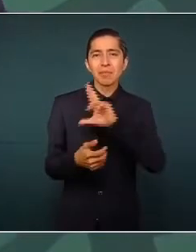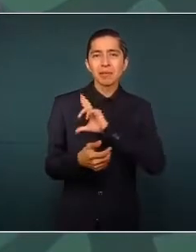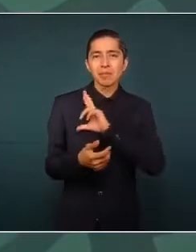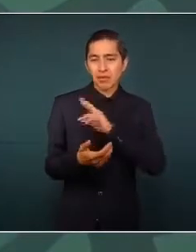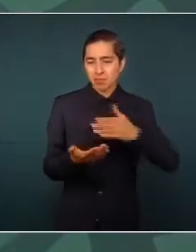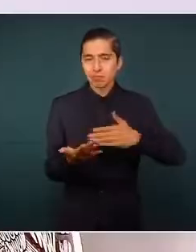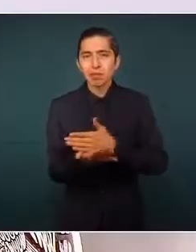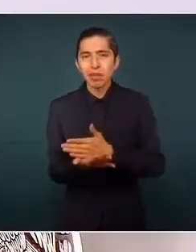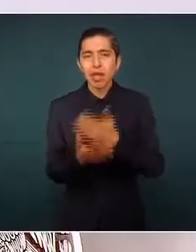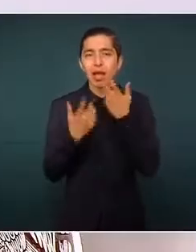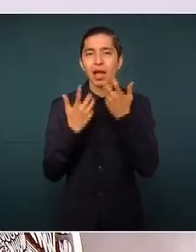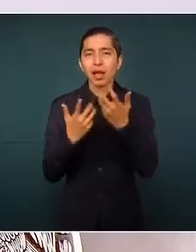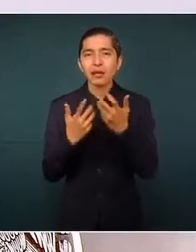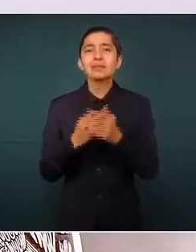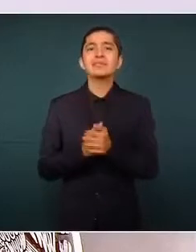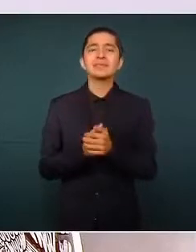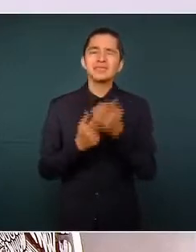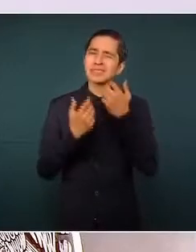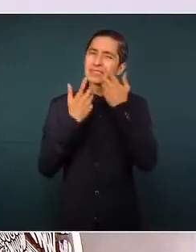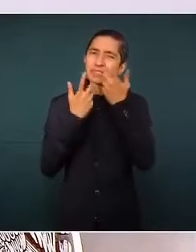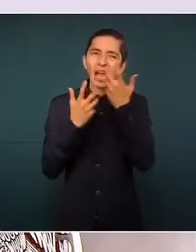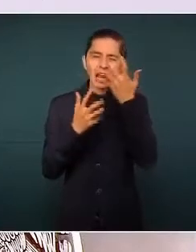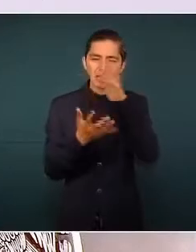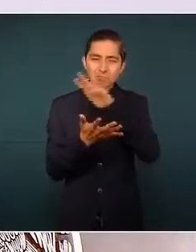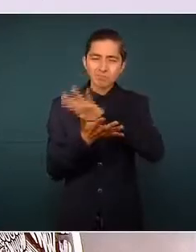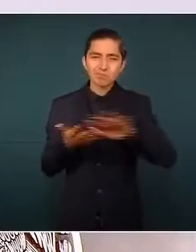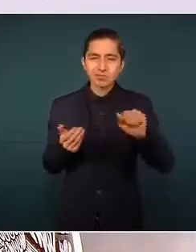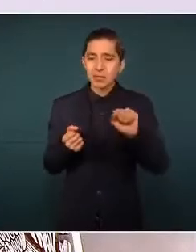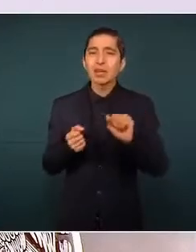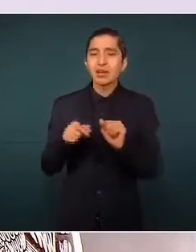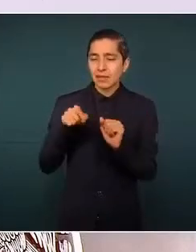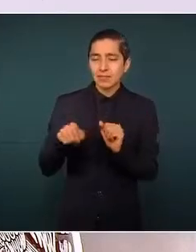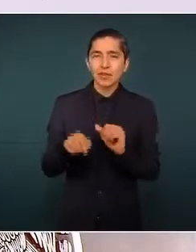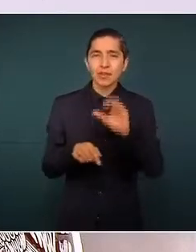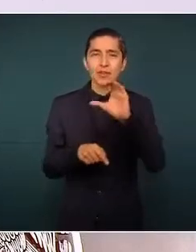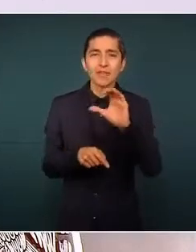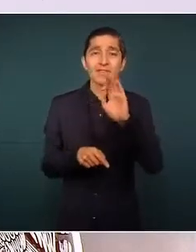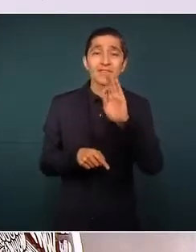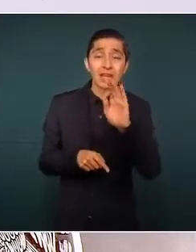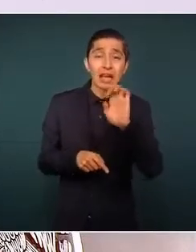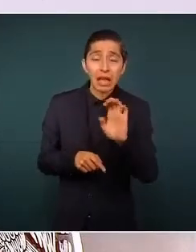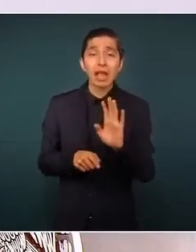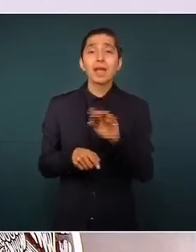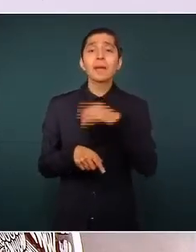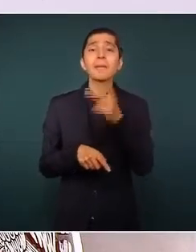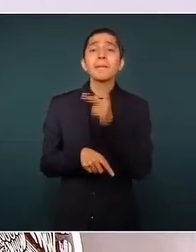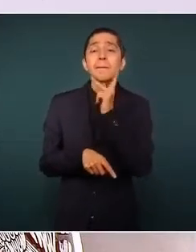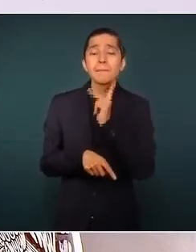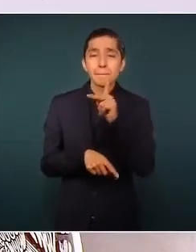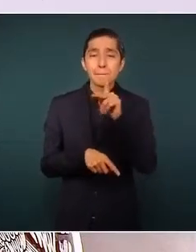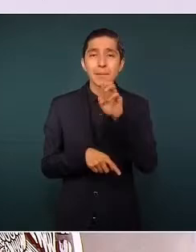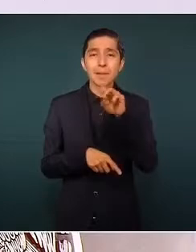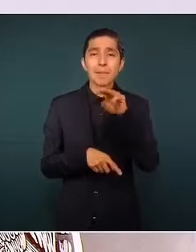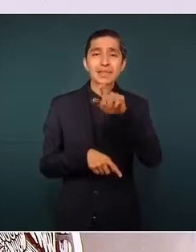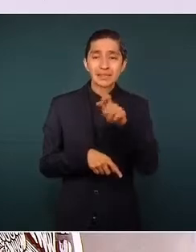es decir, acabar con la Comisión Federal de Electricidad y con Pemex.